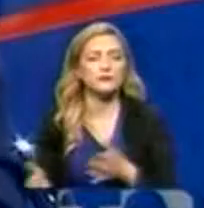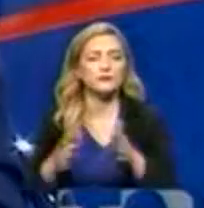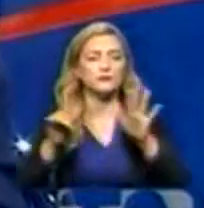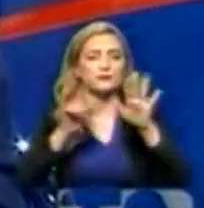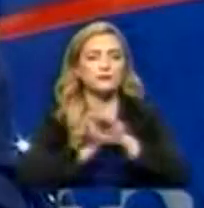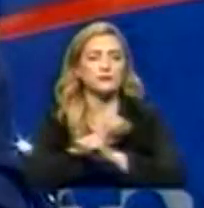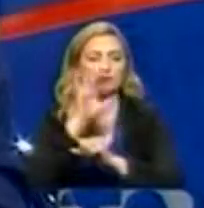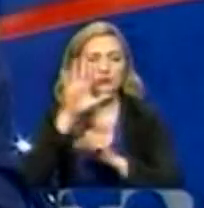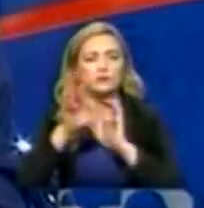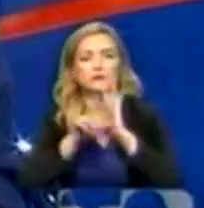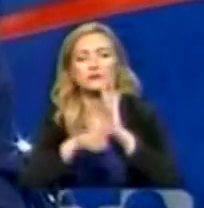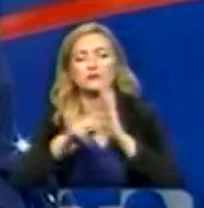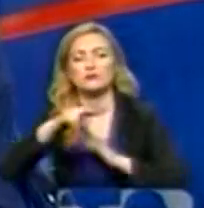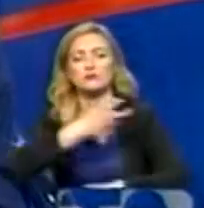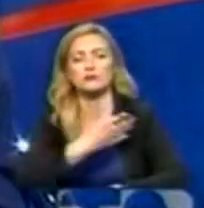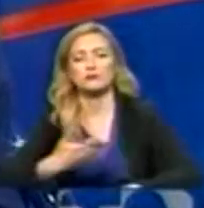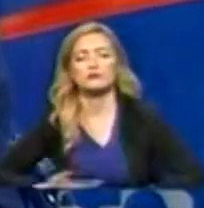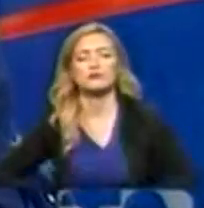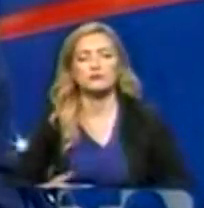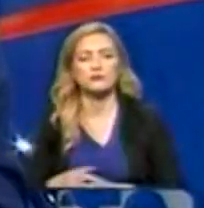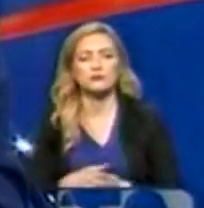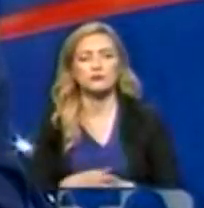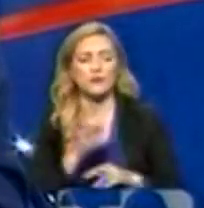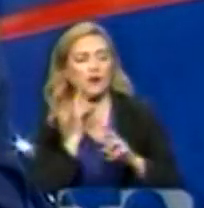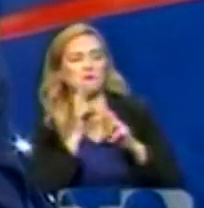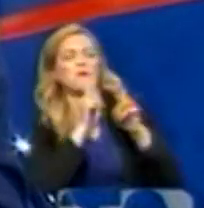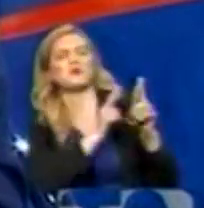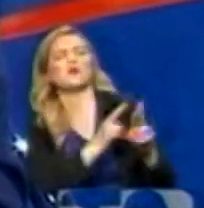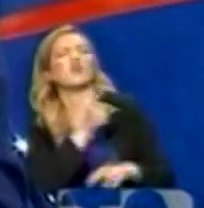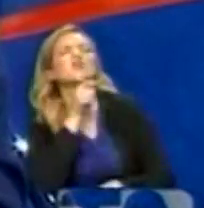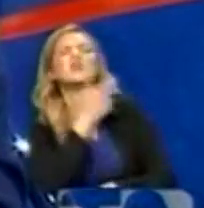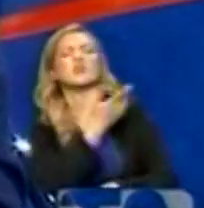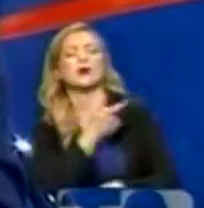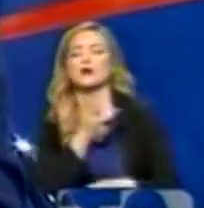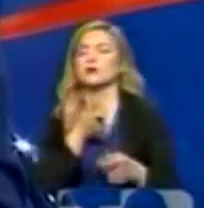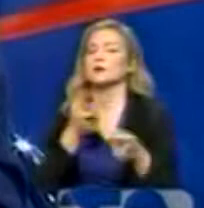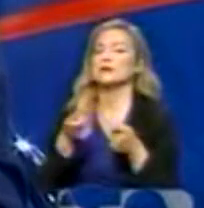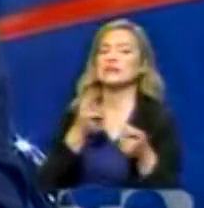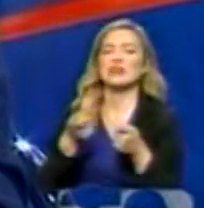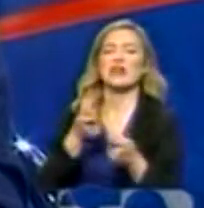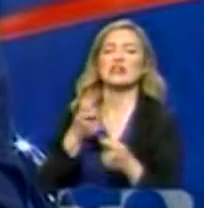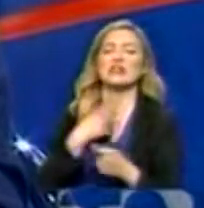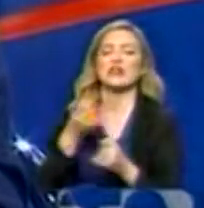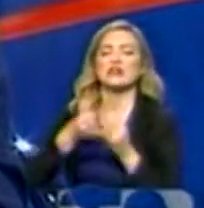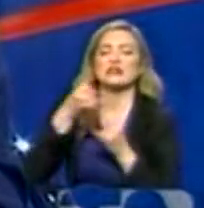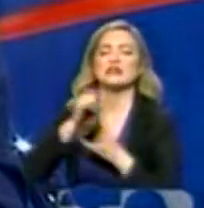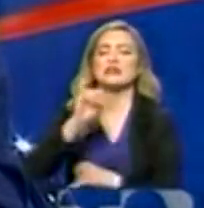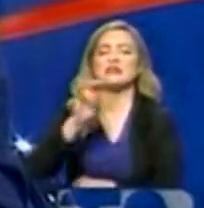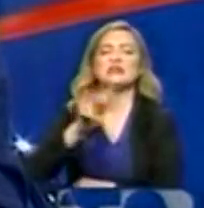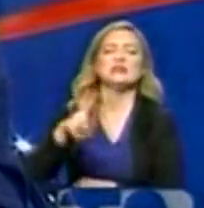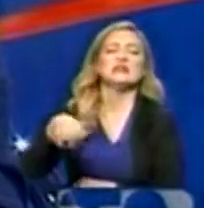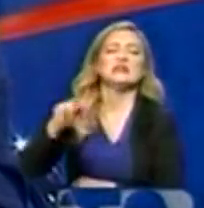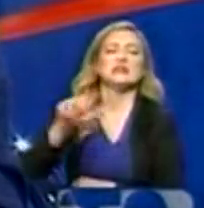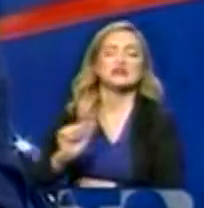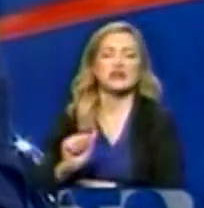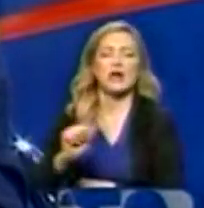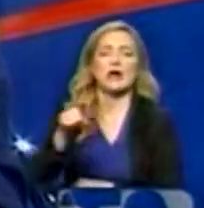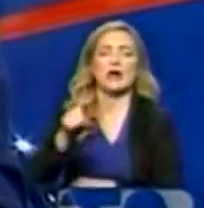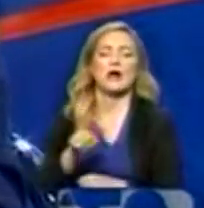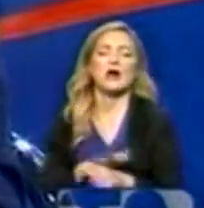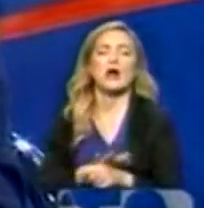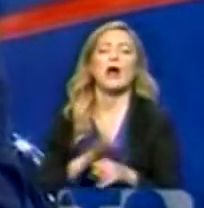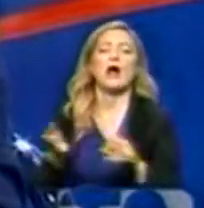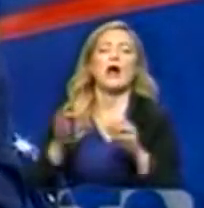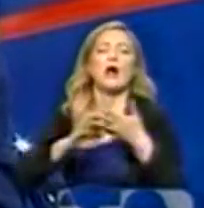Mañana con 5 minutos, el vicepresidente de la República le respondió al dirigente del movimiento indígena de Cotopaxi, Leonidas Sisa, quien lo amenazó con aplicar la